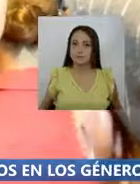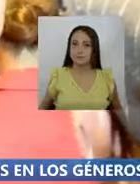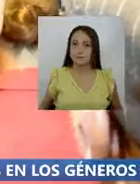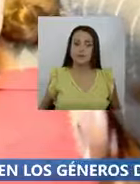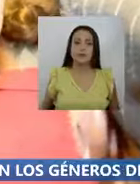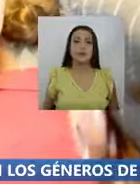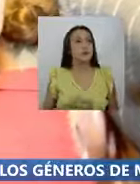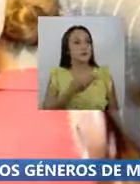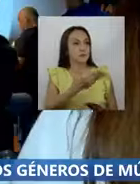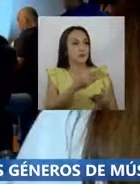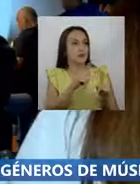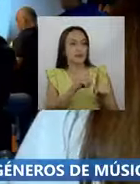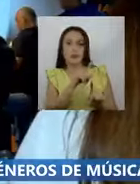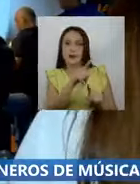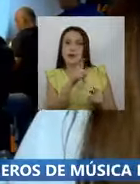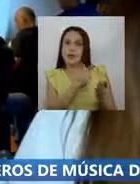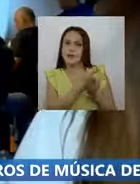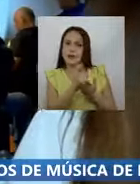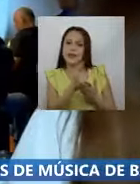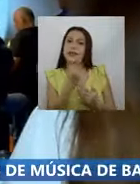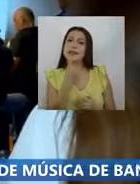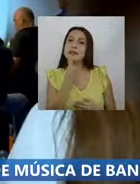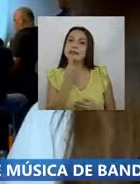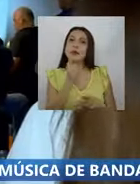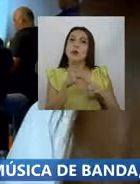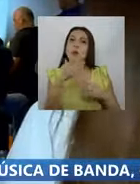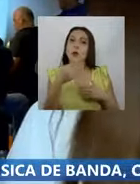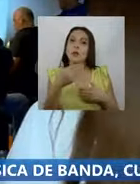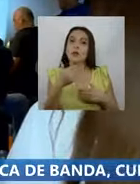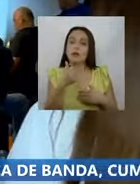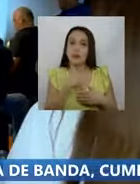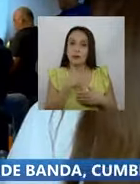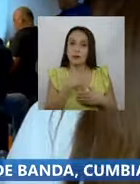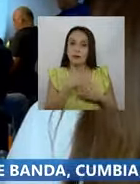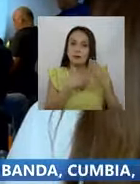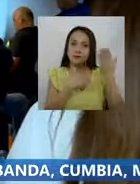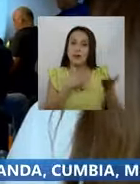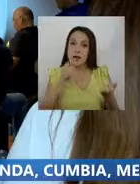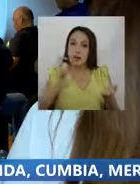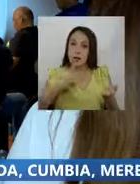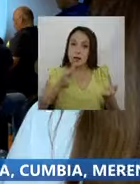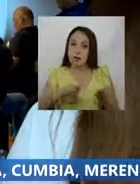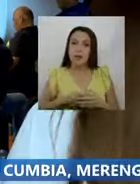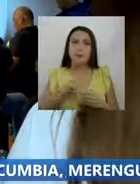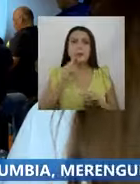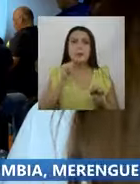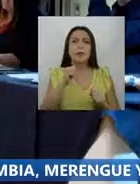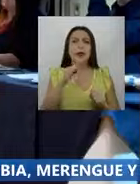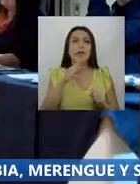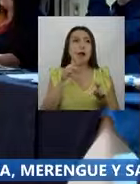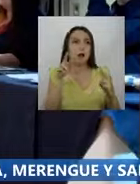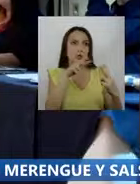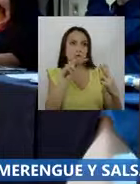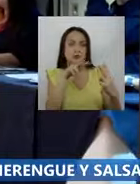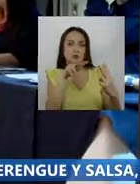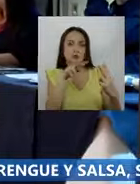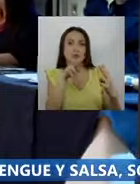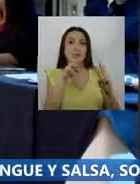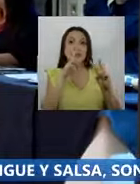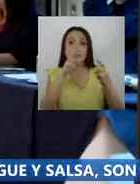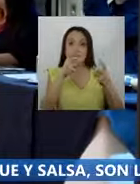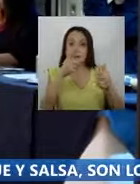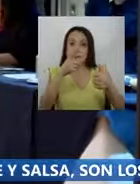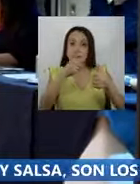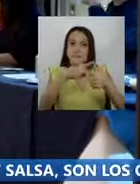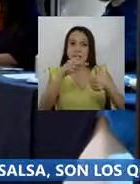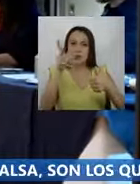compañeros allá en Liberia nos dicen cuándo tenemos a los señores abogados para hablar con ellos respecto, primero vamos a